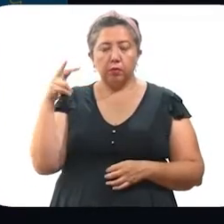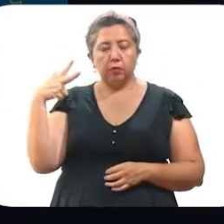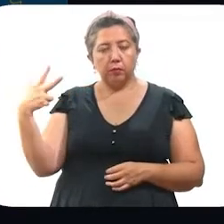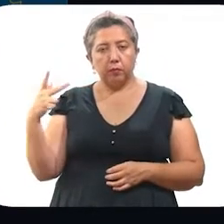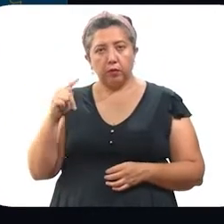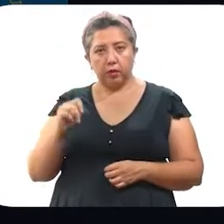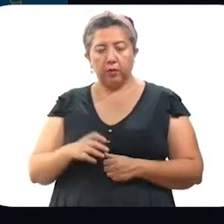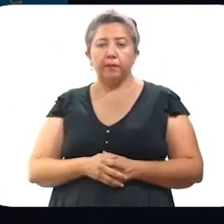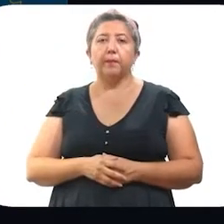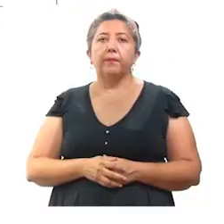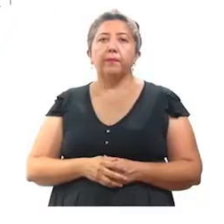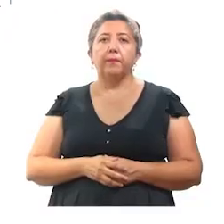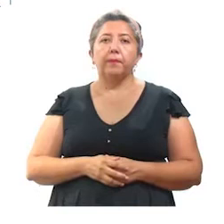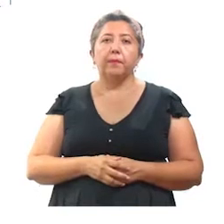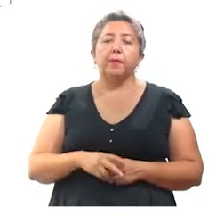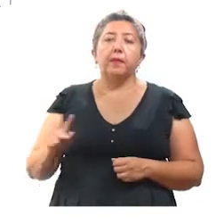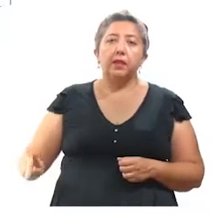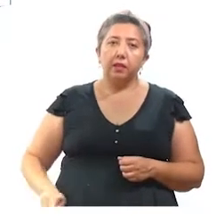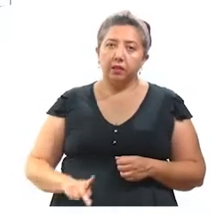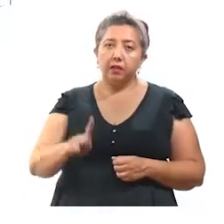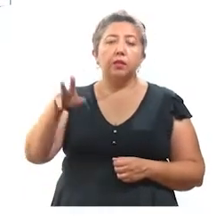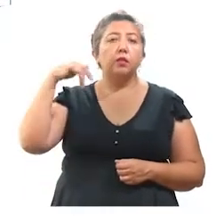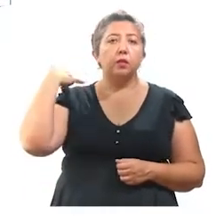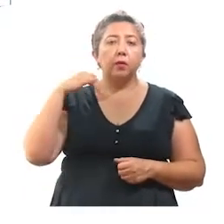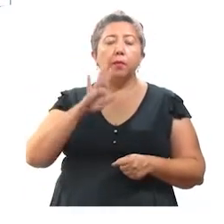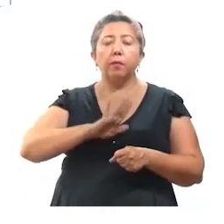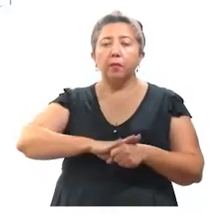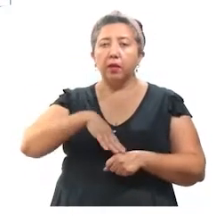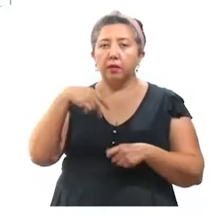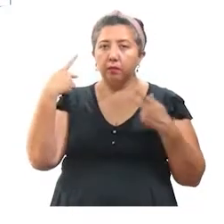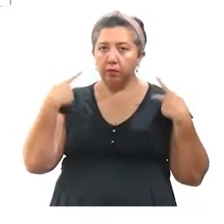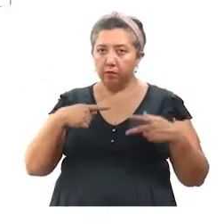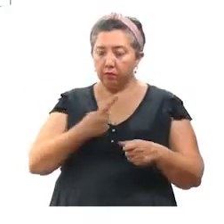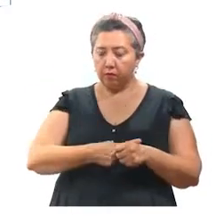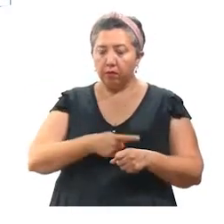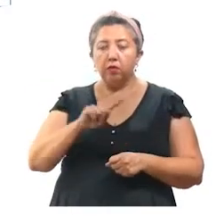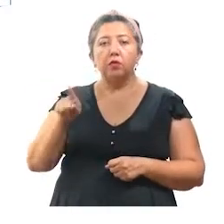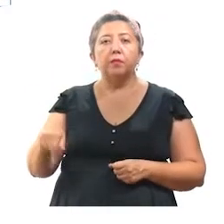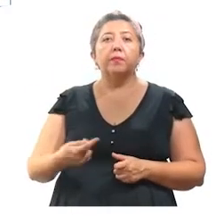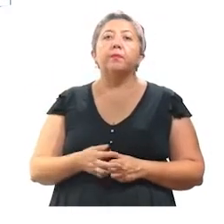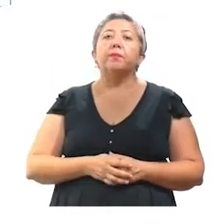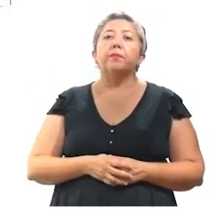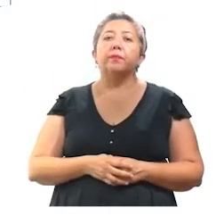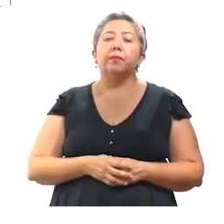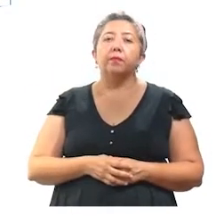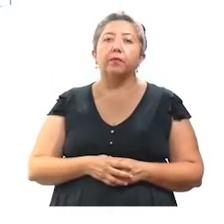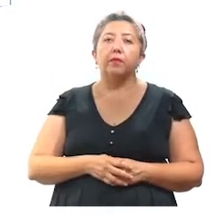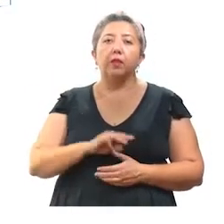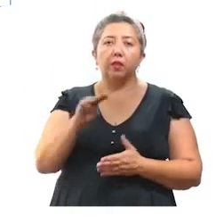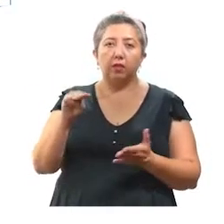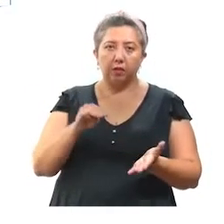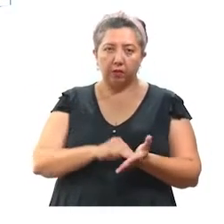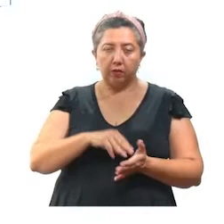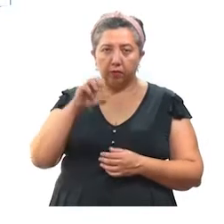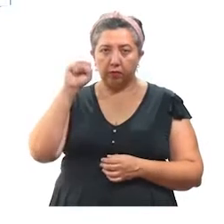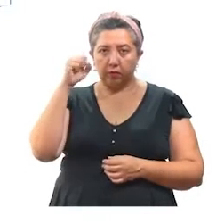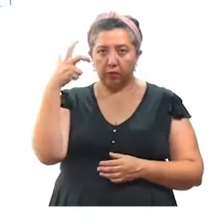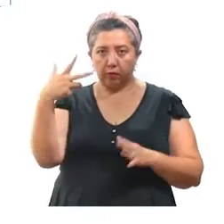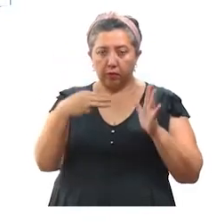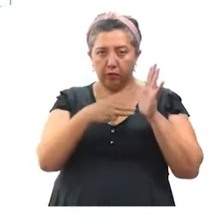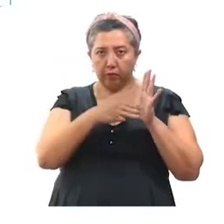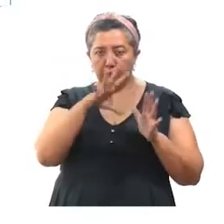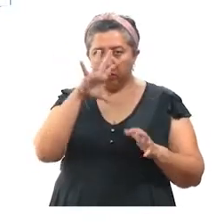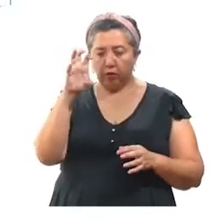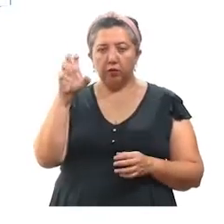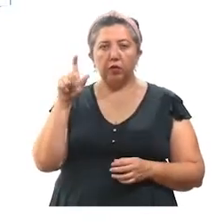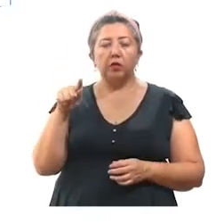en la zona poniente los municipios de yucatán con mayor número de personas contagiadas son mérida 68 mil